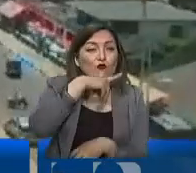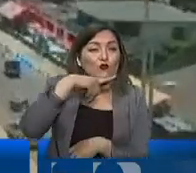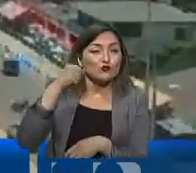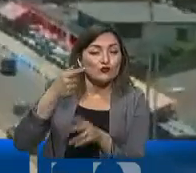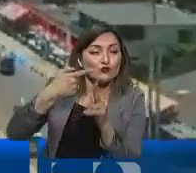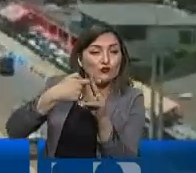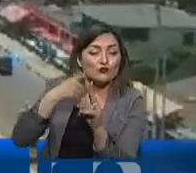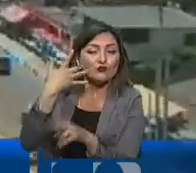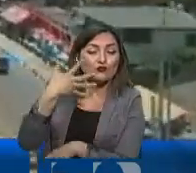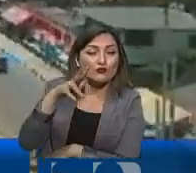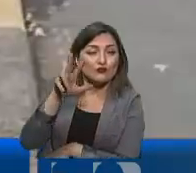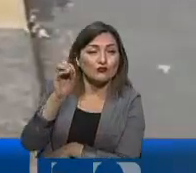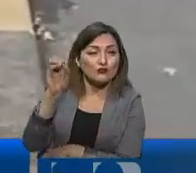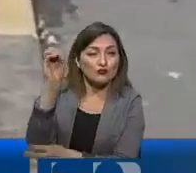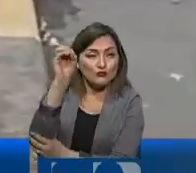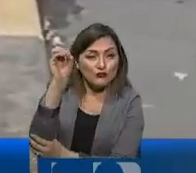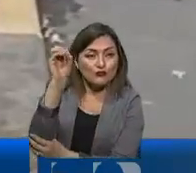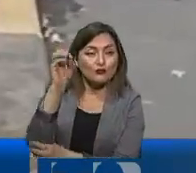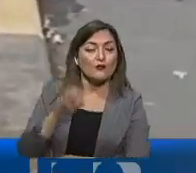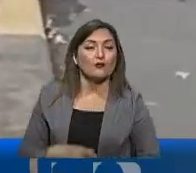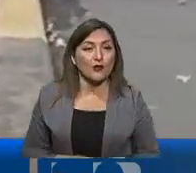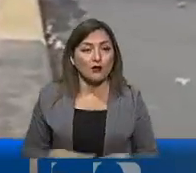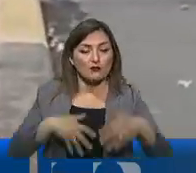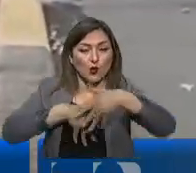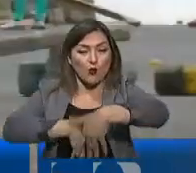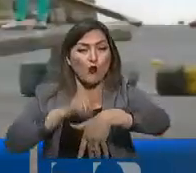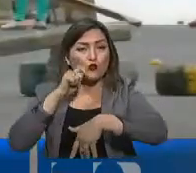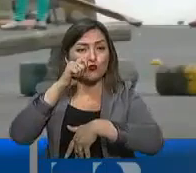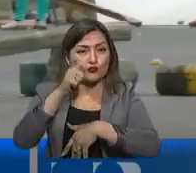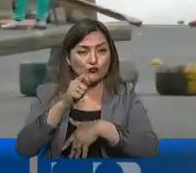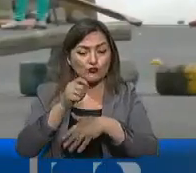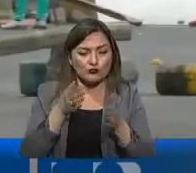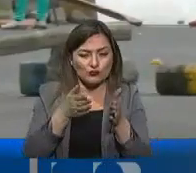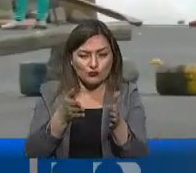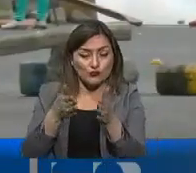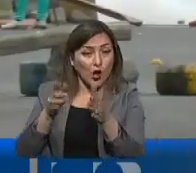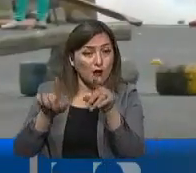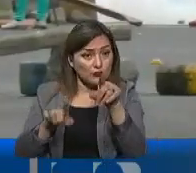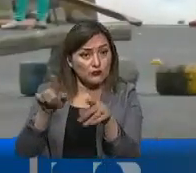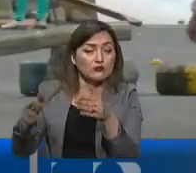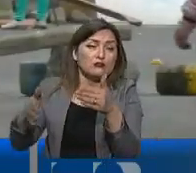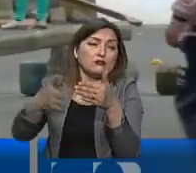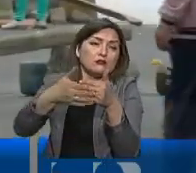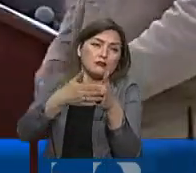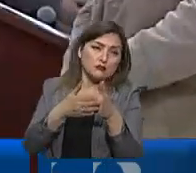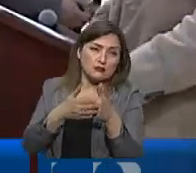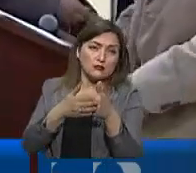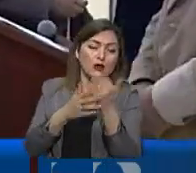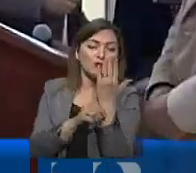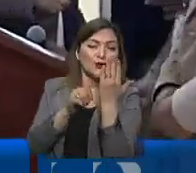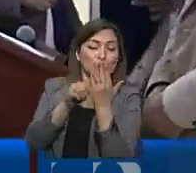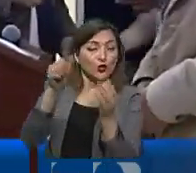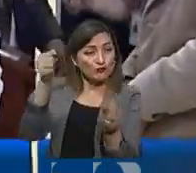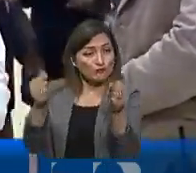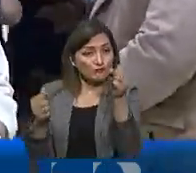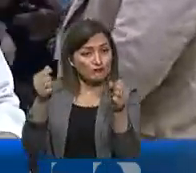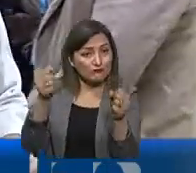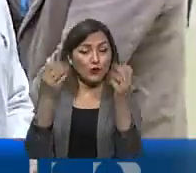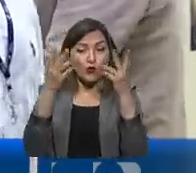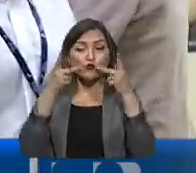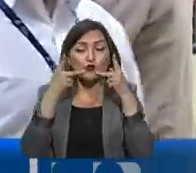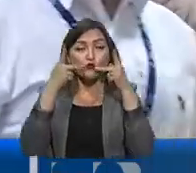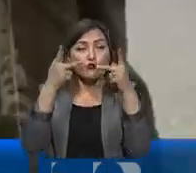iniciará este 30 de octubre a pesar de las manifestaciones y cierre de vías en algunos puntos del país según el ministro de transporte y obras